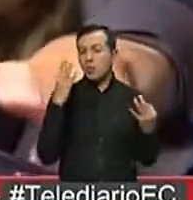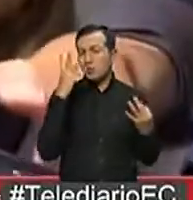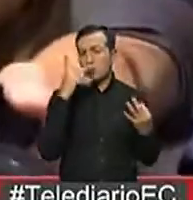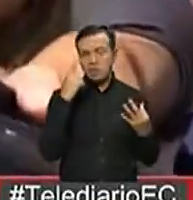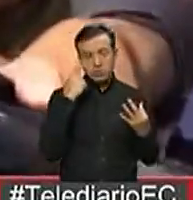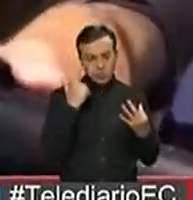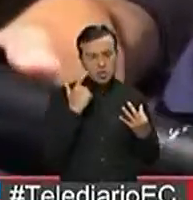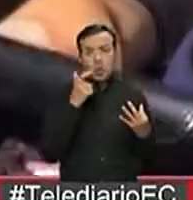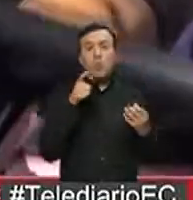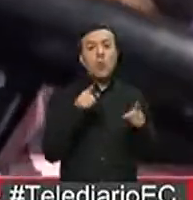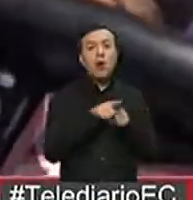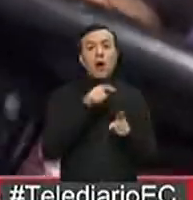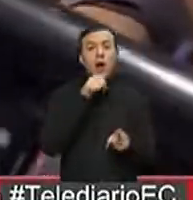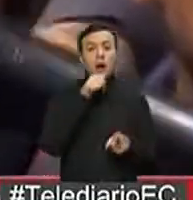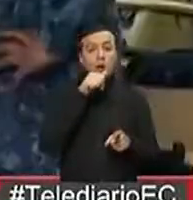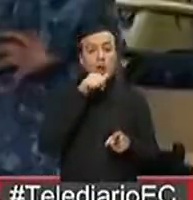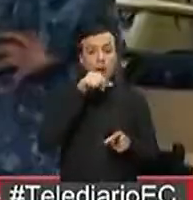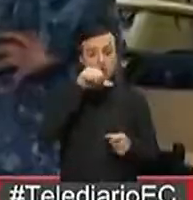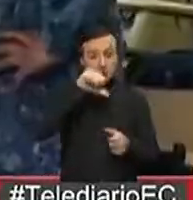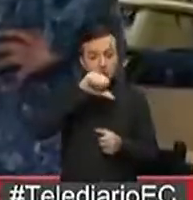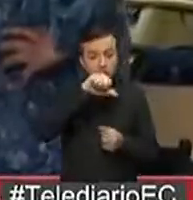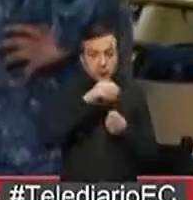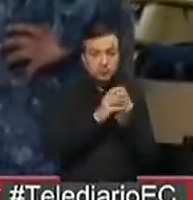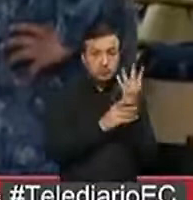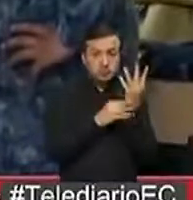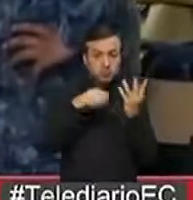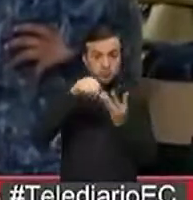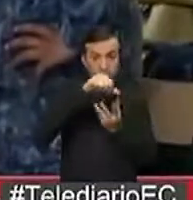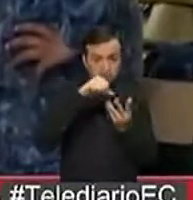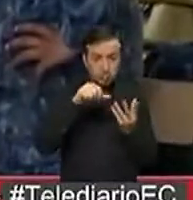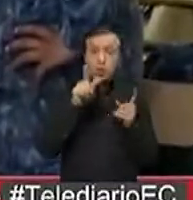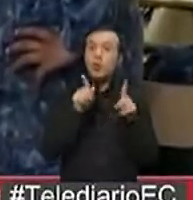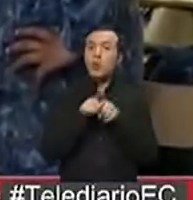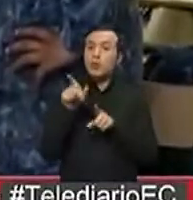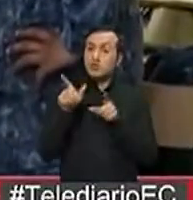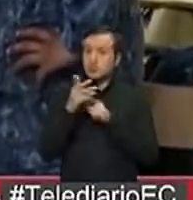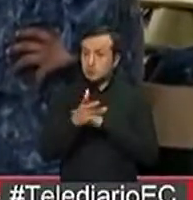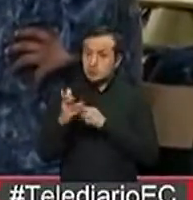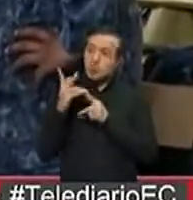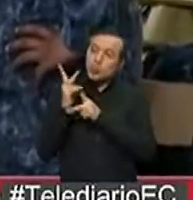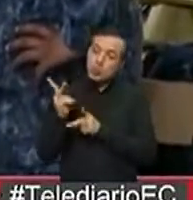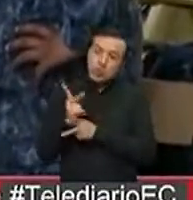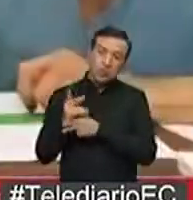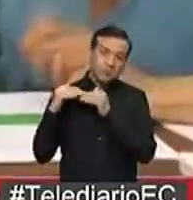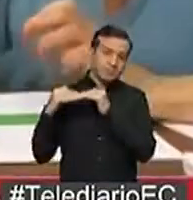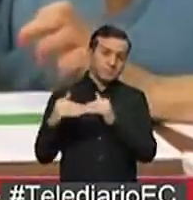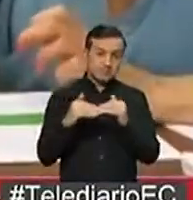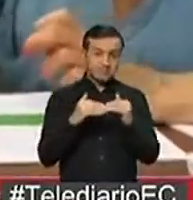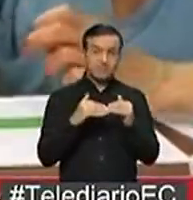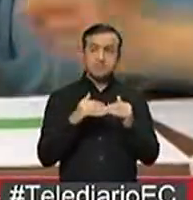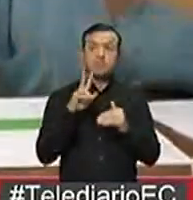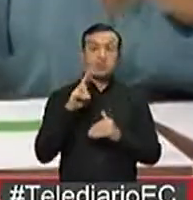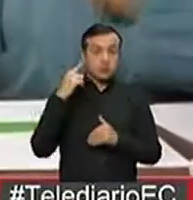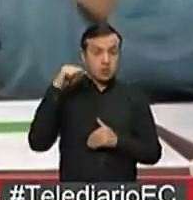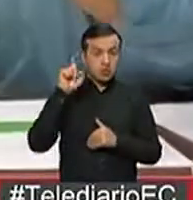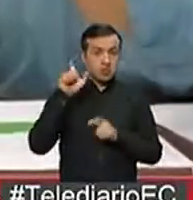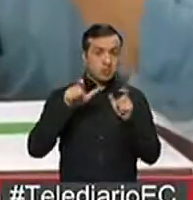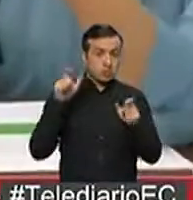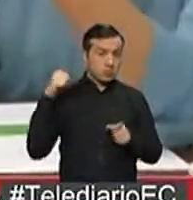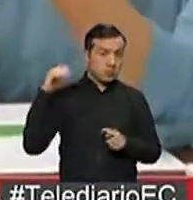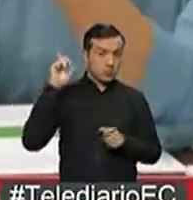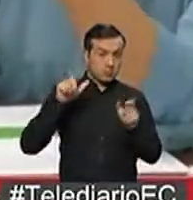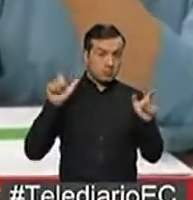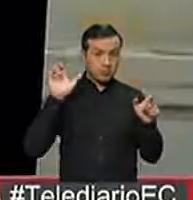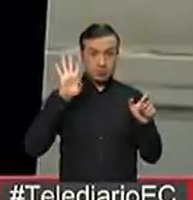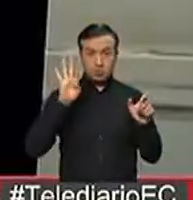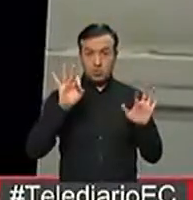cuidarla siempre desde la base. En Uruguay, de los aproximadamente 2.6 millones de ciudadanos convocados a votar, el 90% acudió a las urnas.